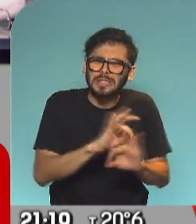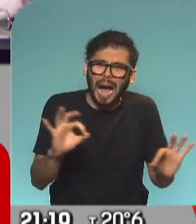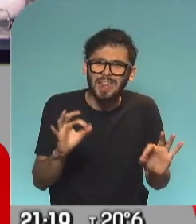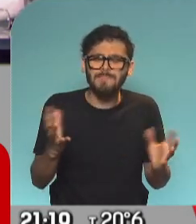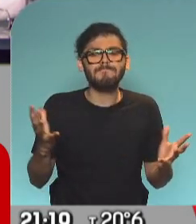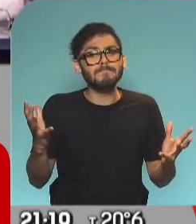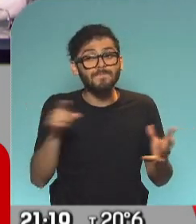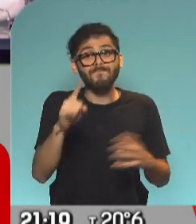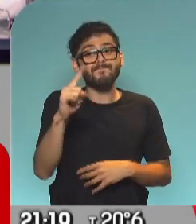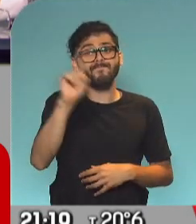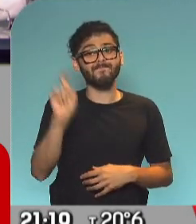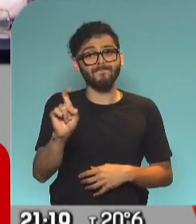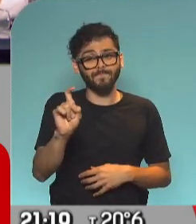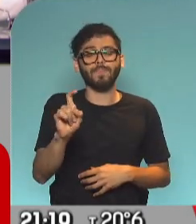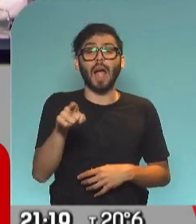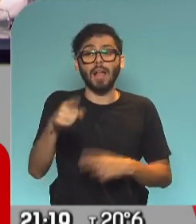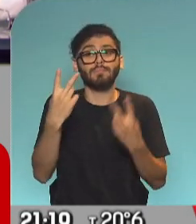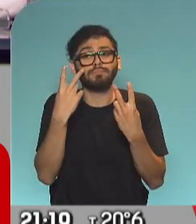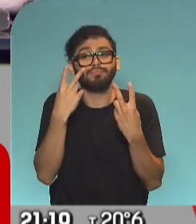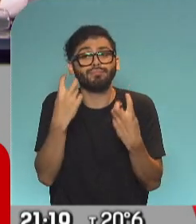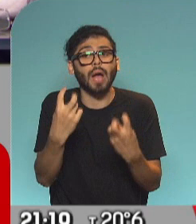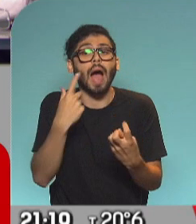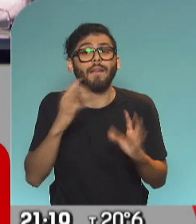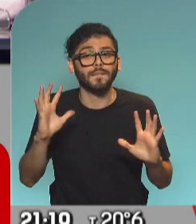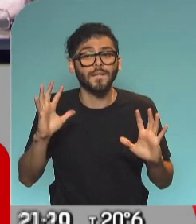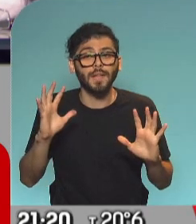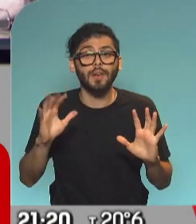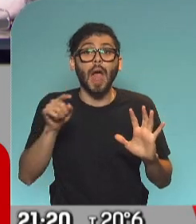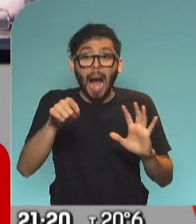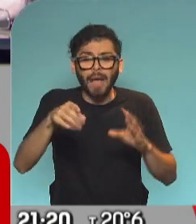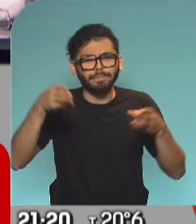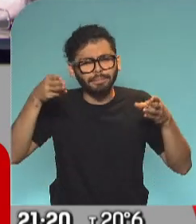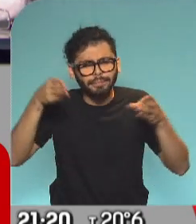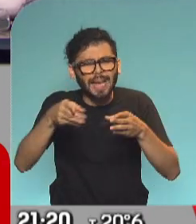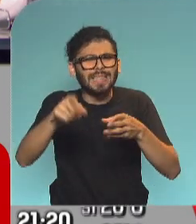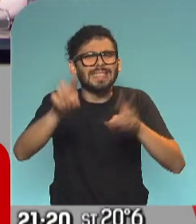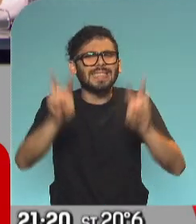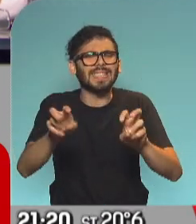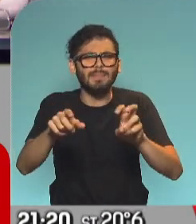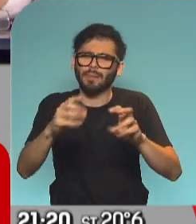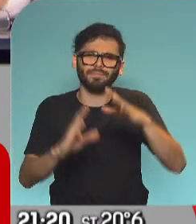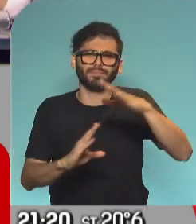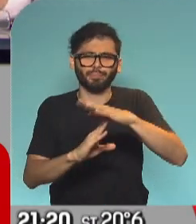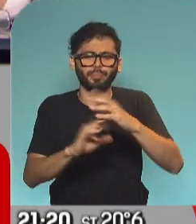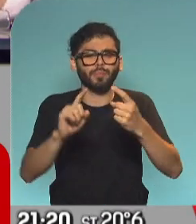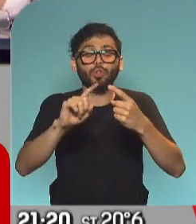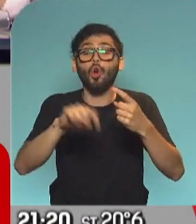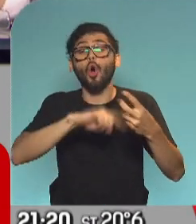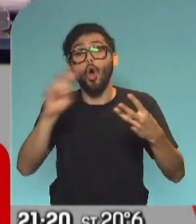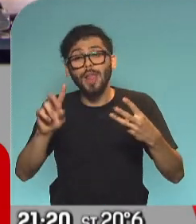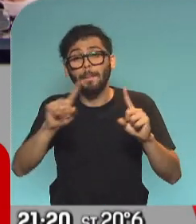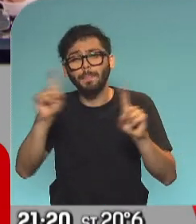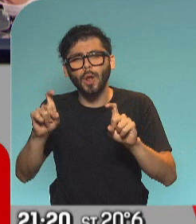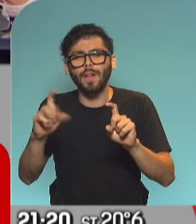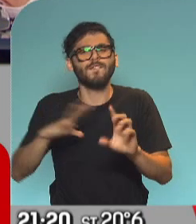preguntas que tiene que responder la investigación. Por ahí está centrada la cuestión ahora. Hay otra pregunta que por ahora no tiene